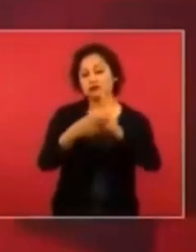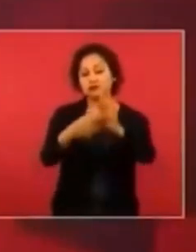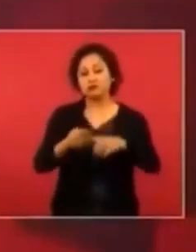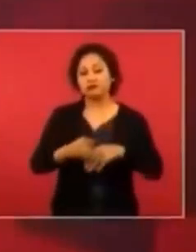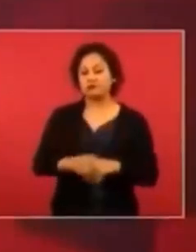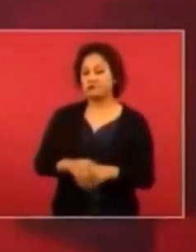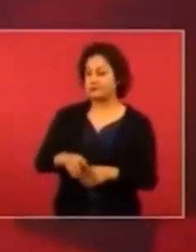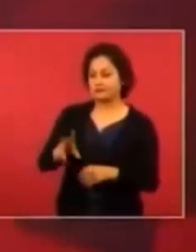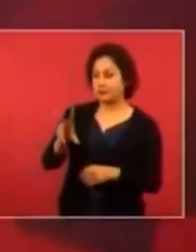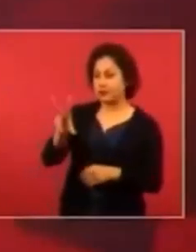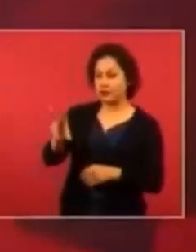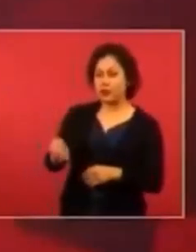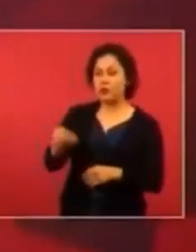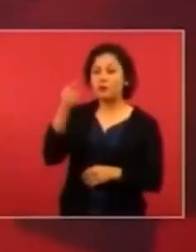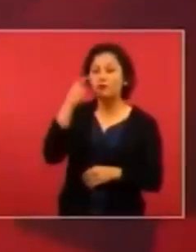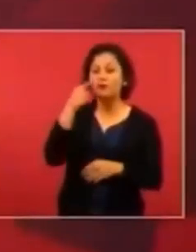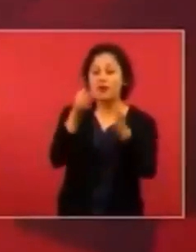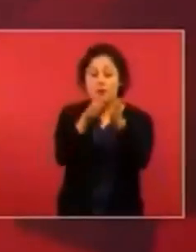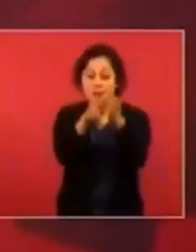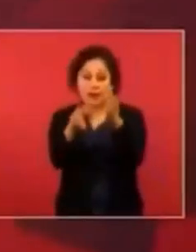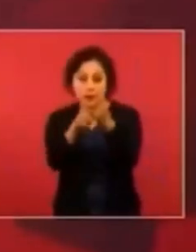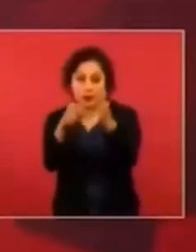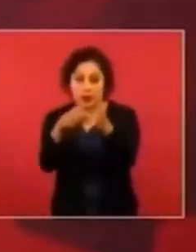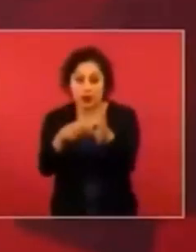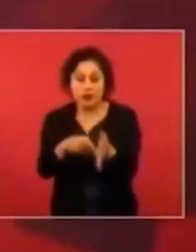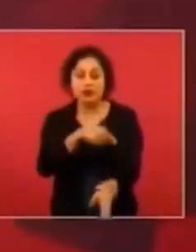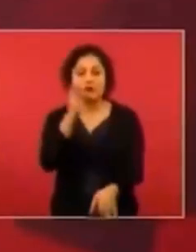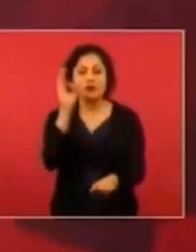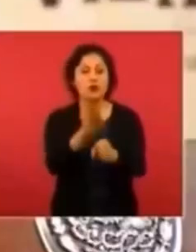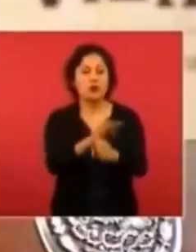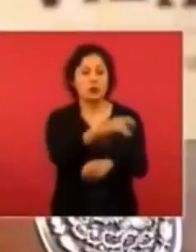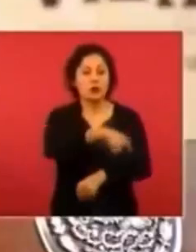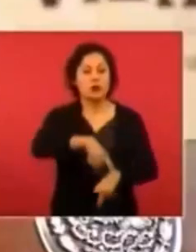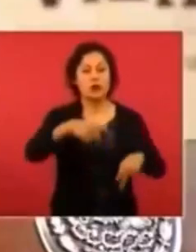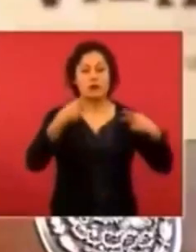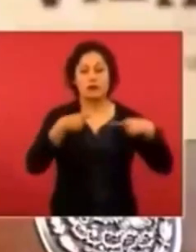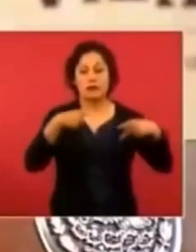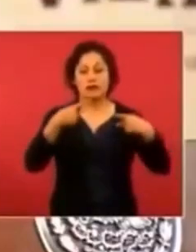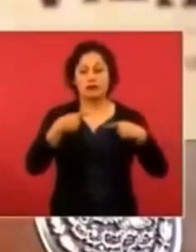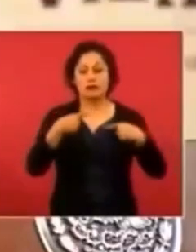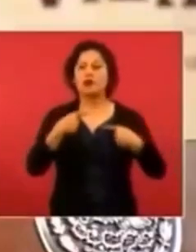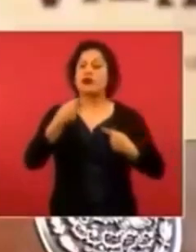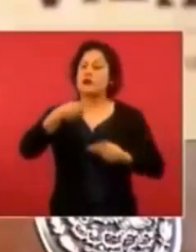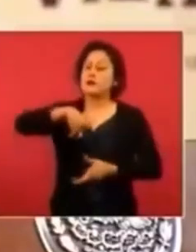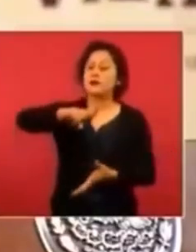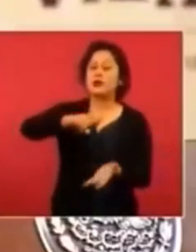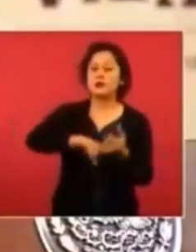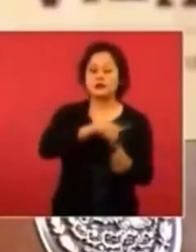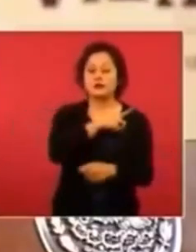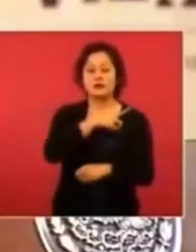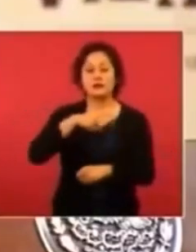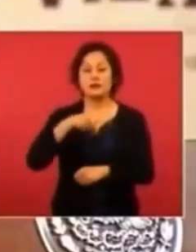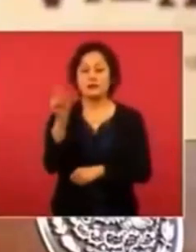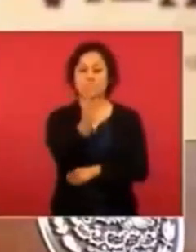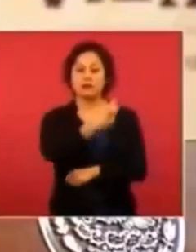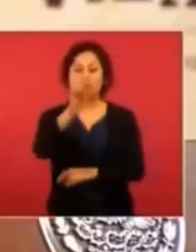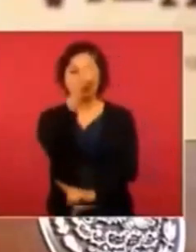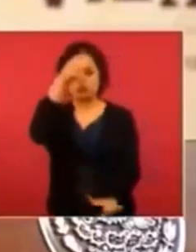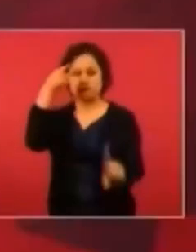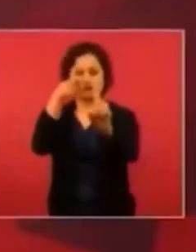las inquietudes que la prensa de su país y la prensa internacional acredita en México tenga respecto de su gobierno. Bueno,